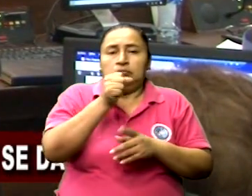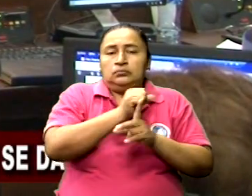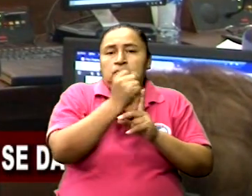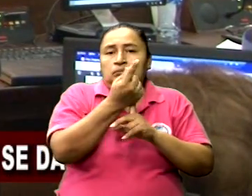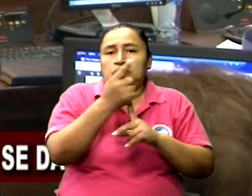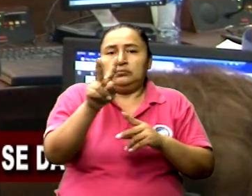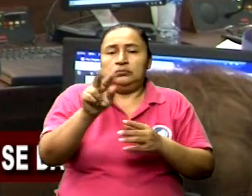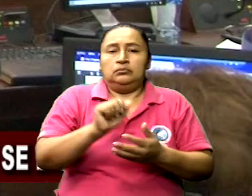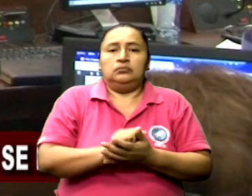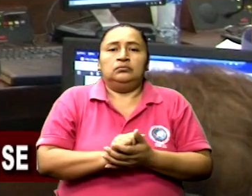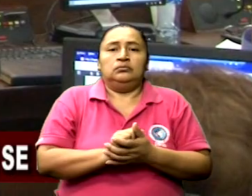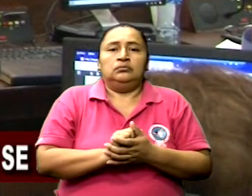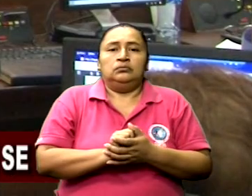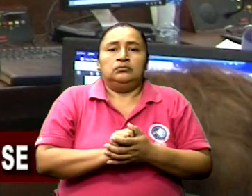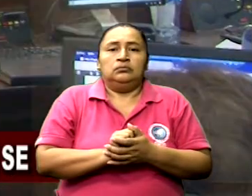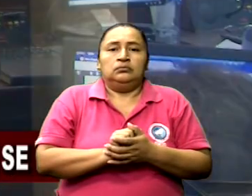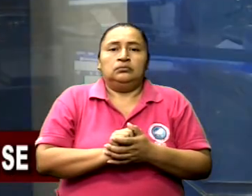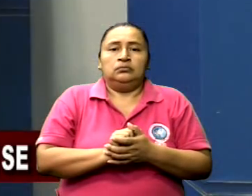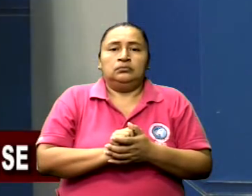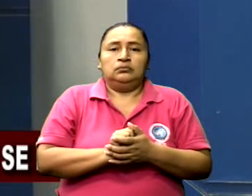TV.